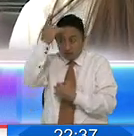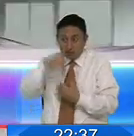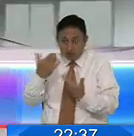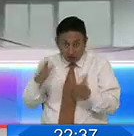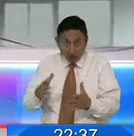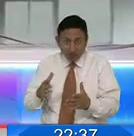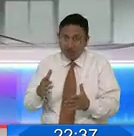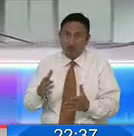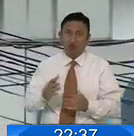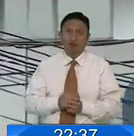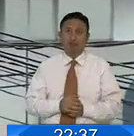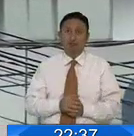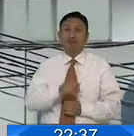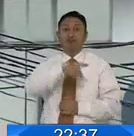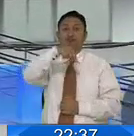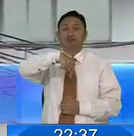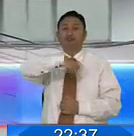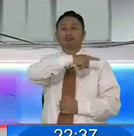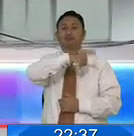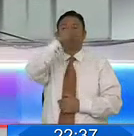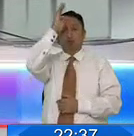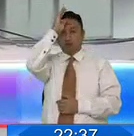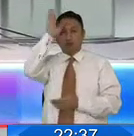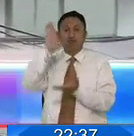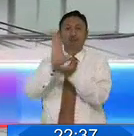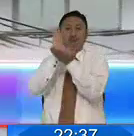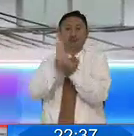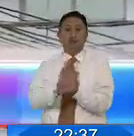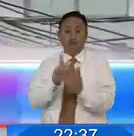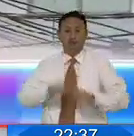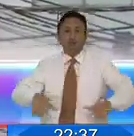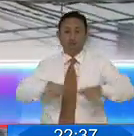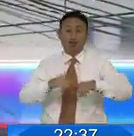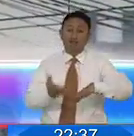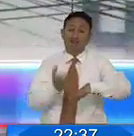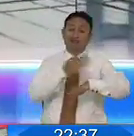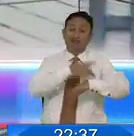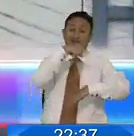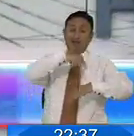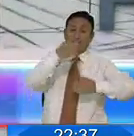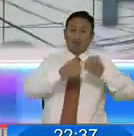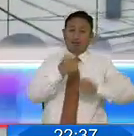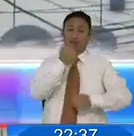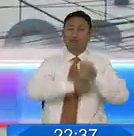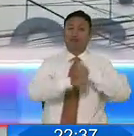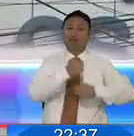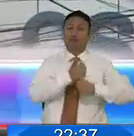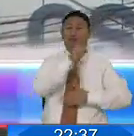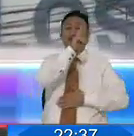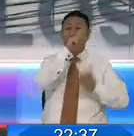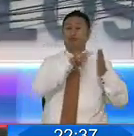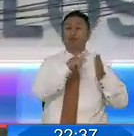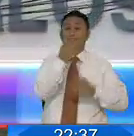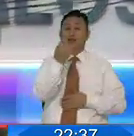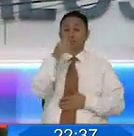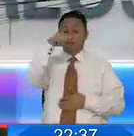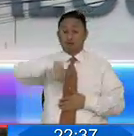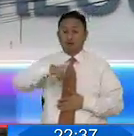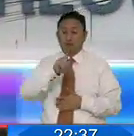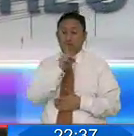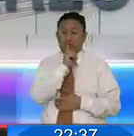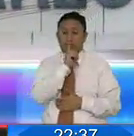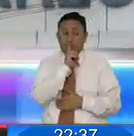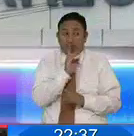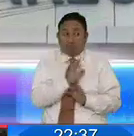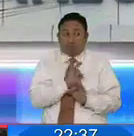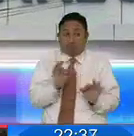aquí en el hospital carlos andrade marín lugar donde ocurrieron los hechos en 2014 se guarda absoluto silencio con respecto a